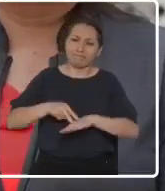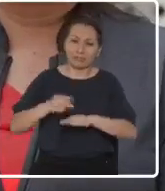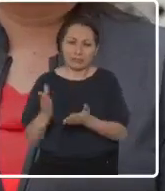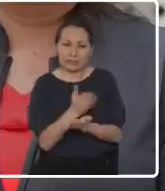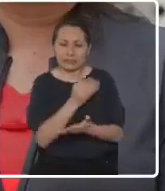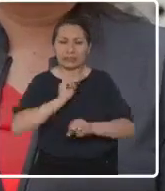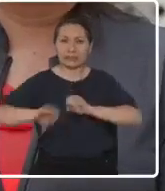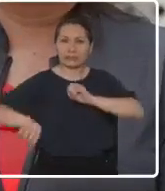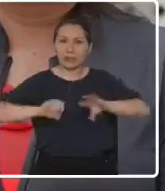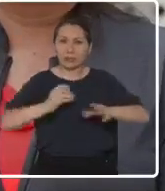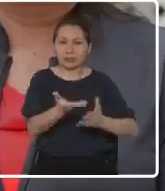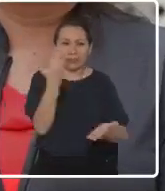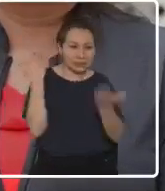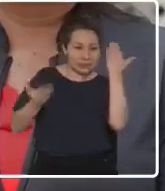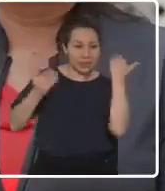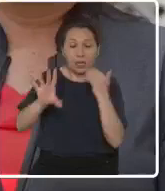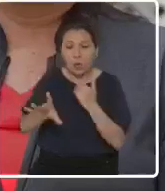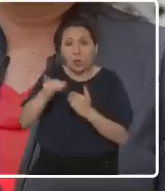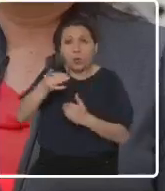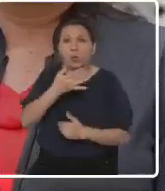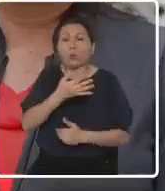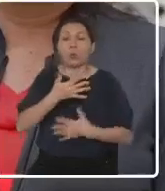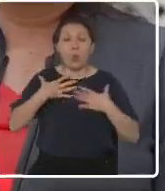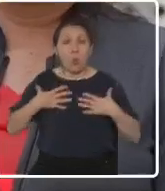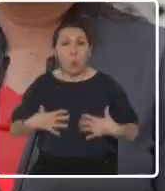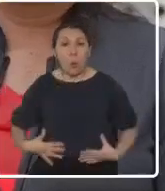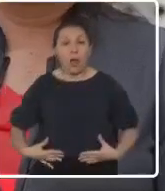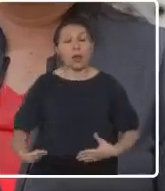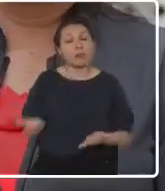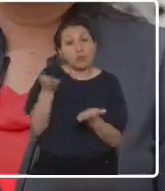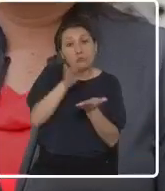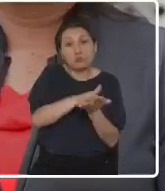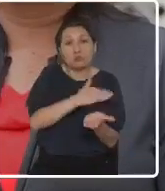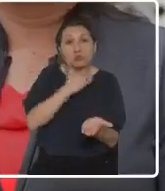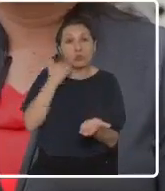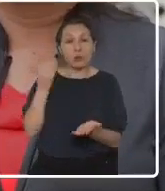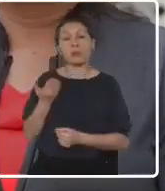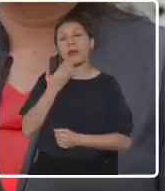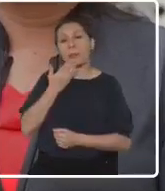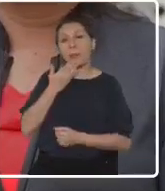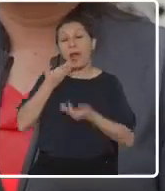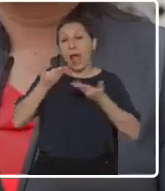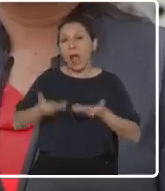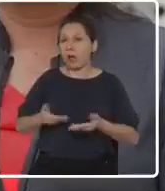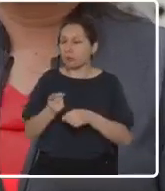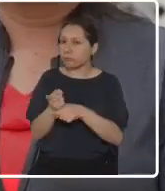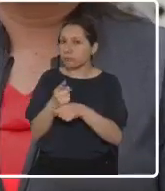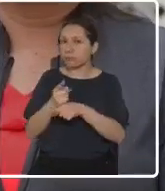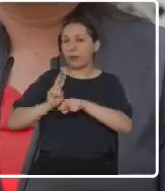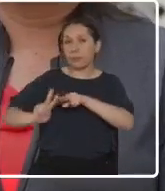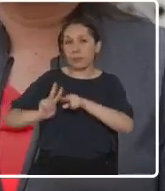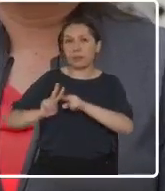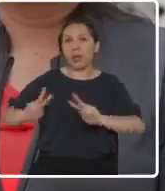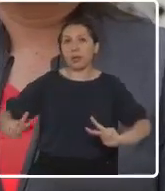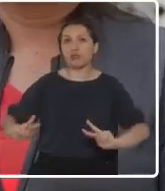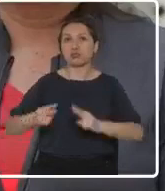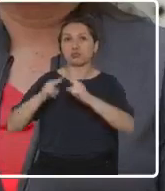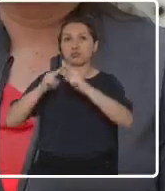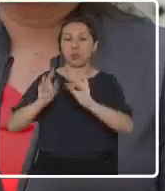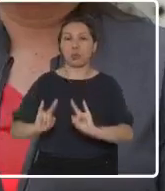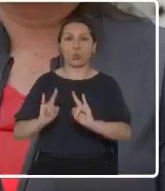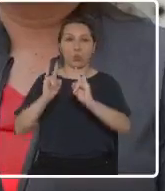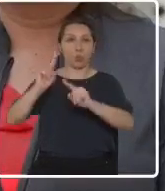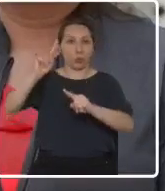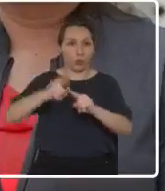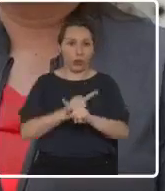retirando escombros. Estamos identificando los cuerpos de las víctimas, de los fallecidos, pero también desde ya estamos preparando la reconstrucción.